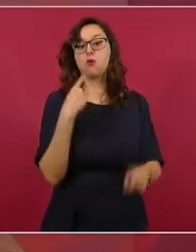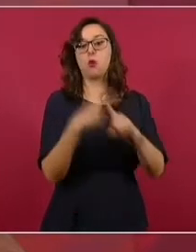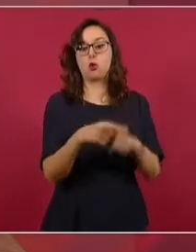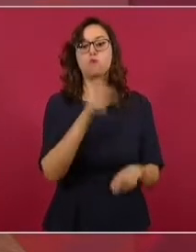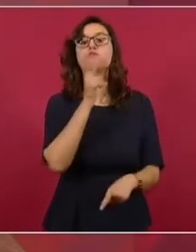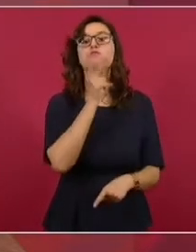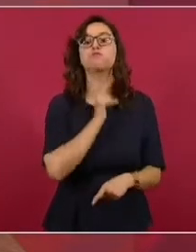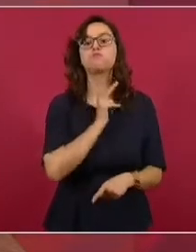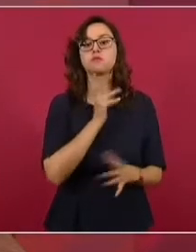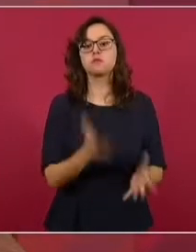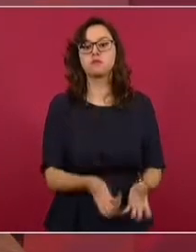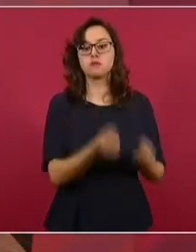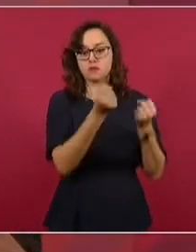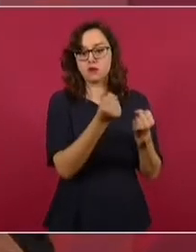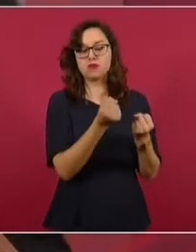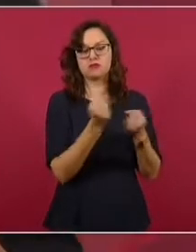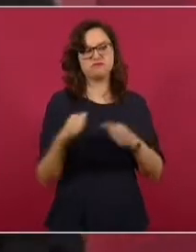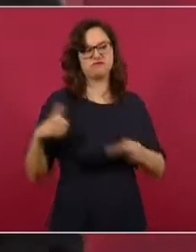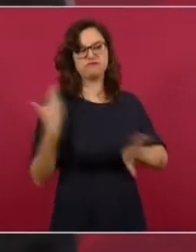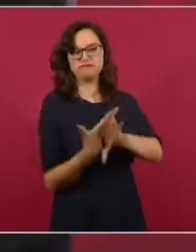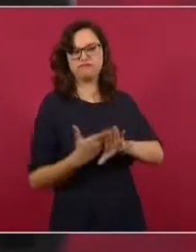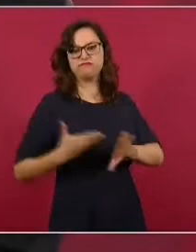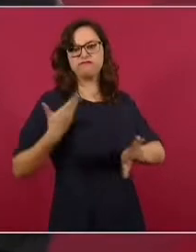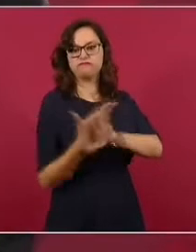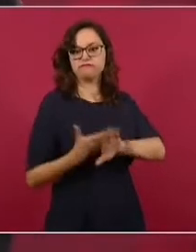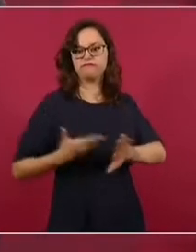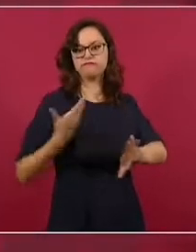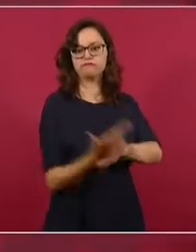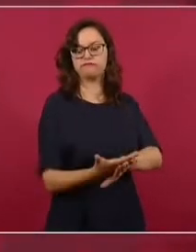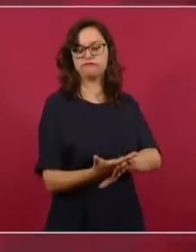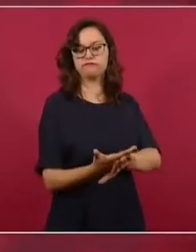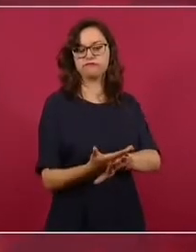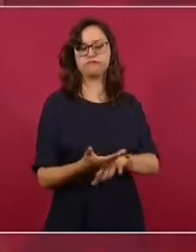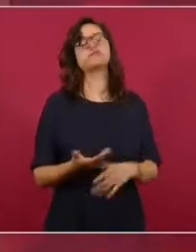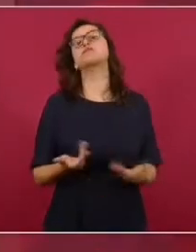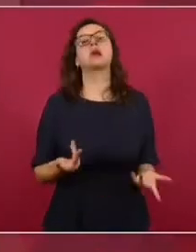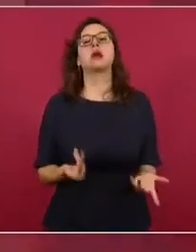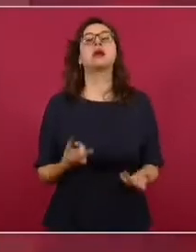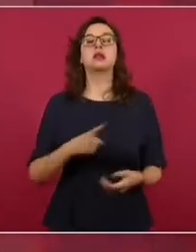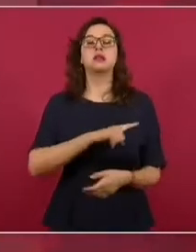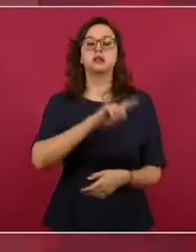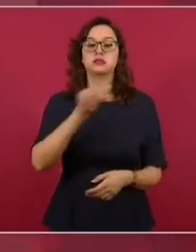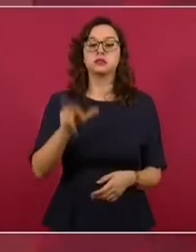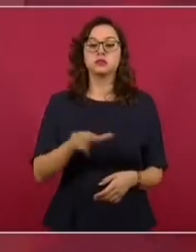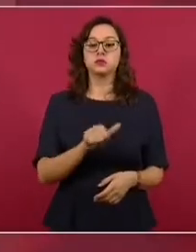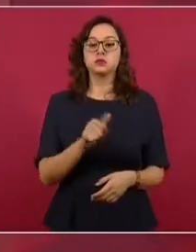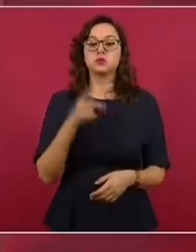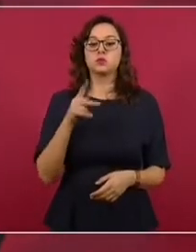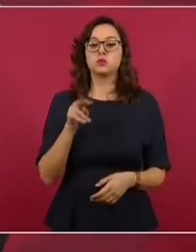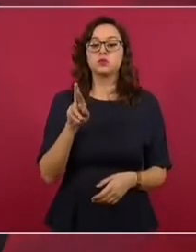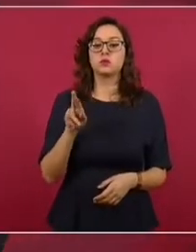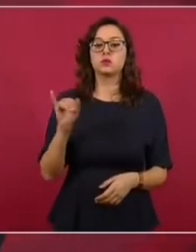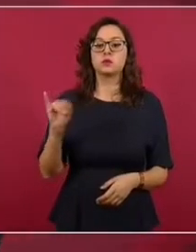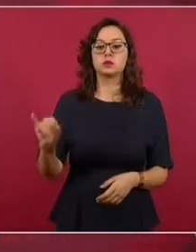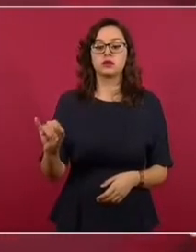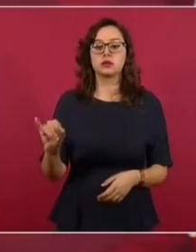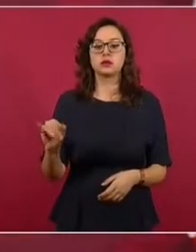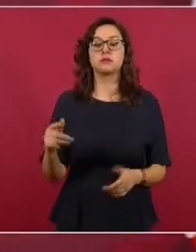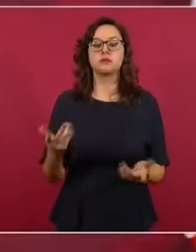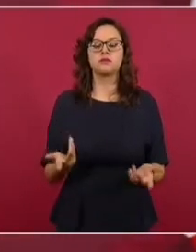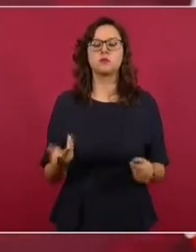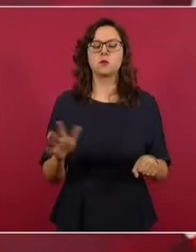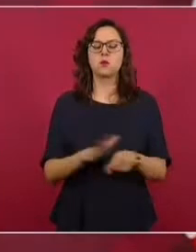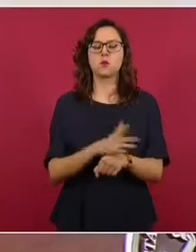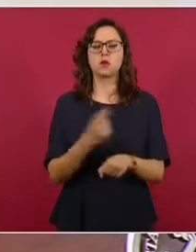1939. Y luego, ¿cómo el PRI? El PRI surge porque el Partido de la Revolución Mexicana se